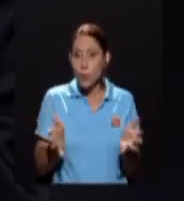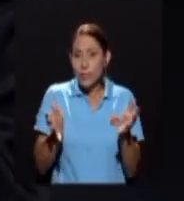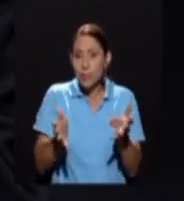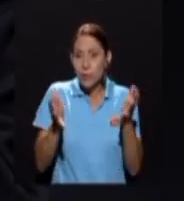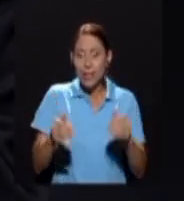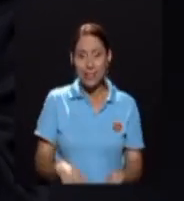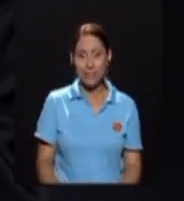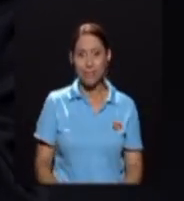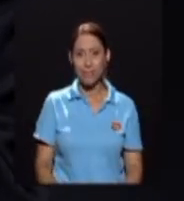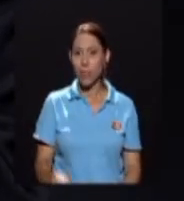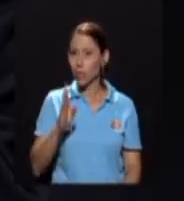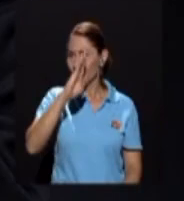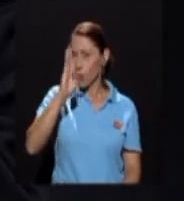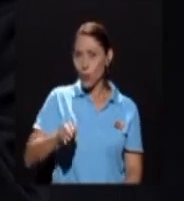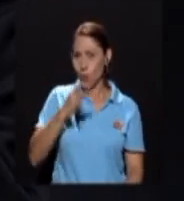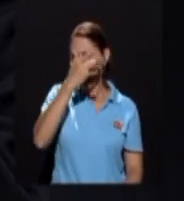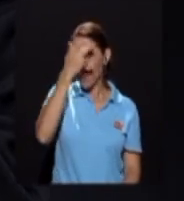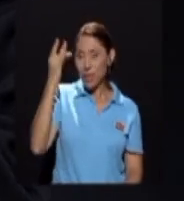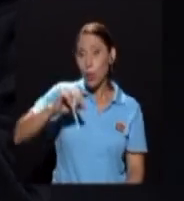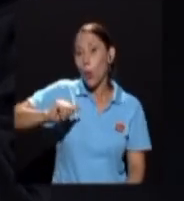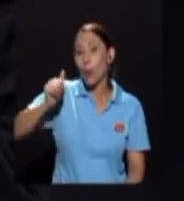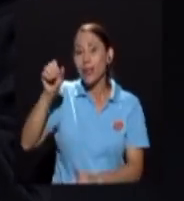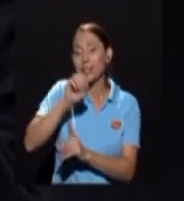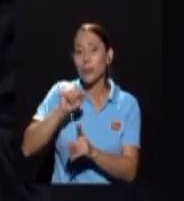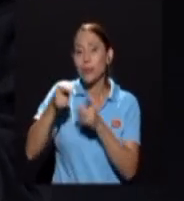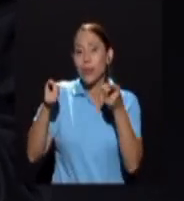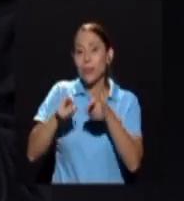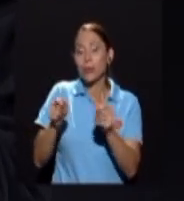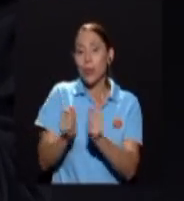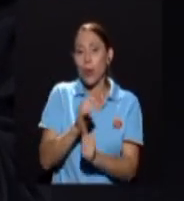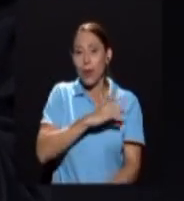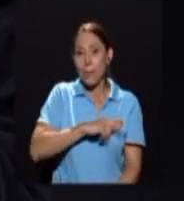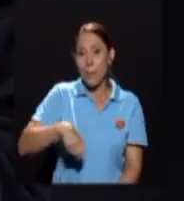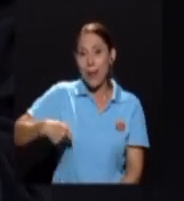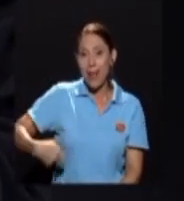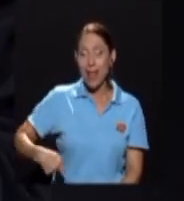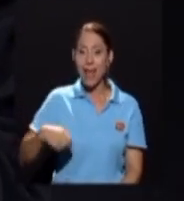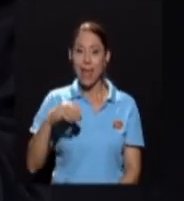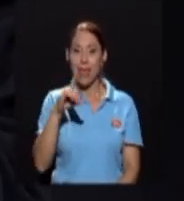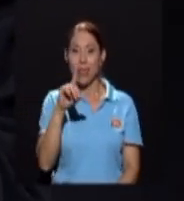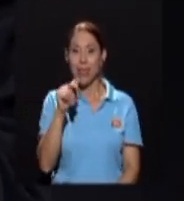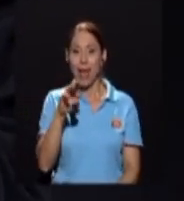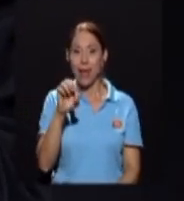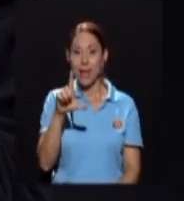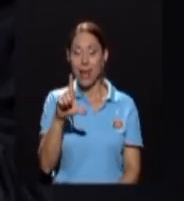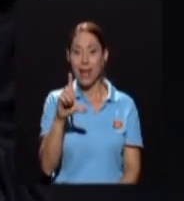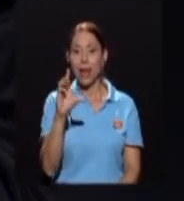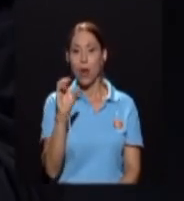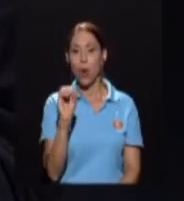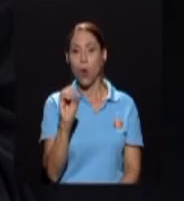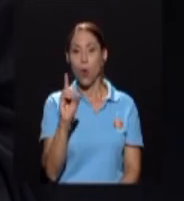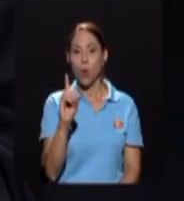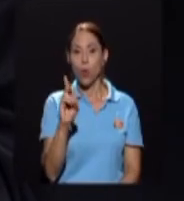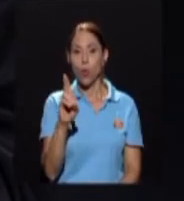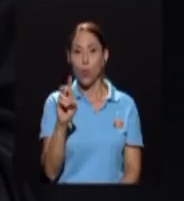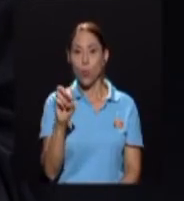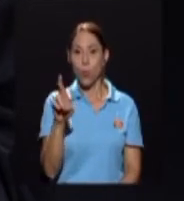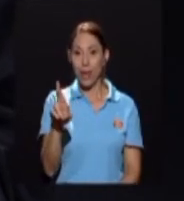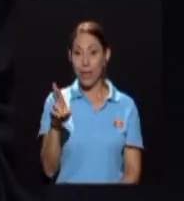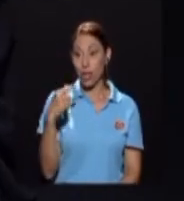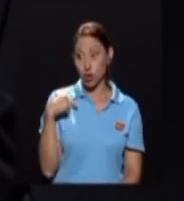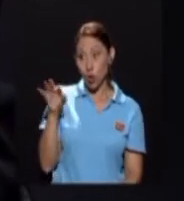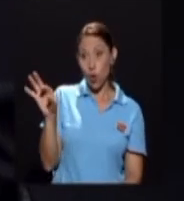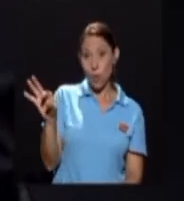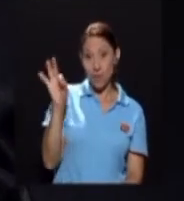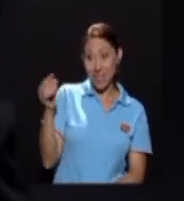otra anécdota con Daniel Oduber, que entonces yo lo invité a las 7 de la mañana, porque en los